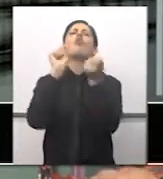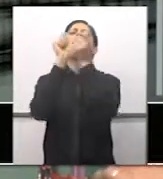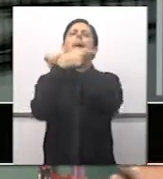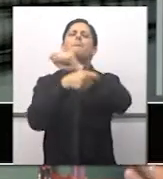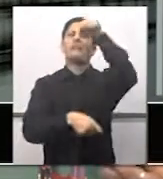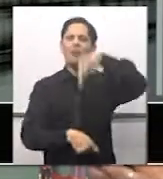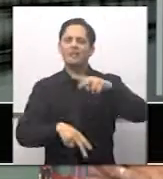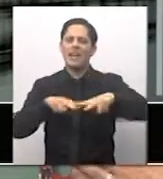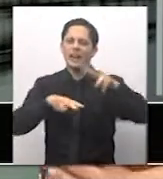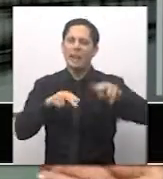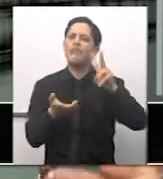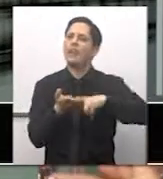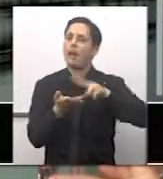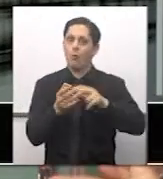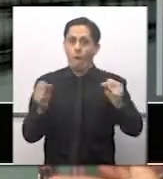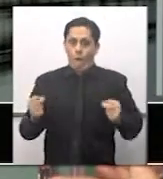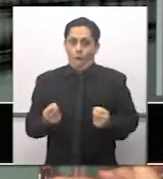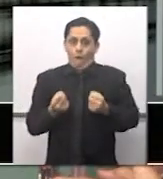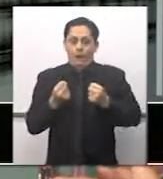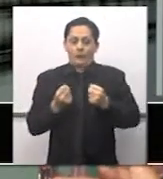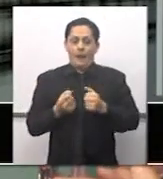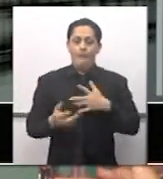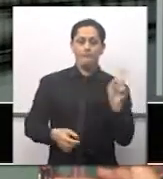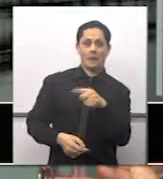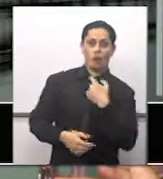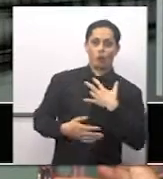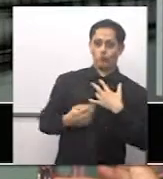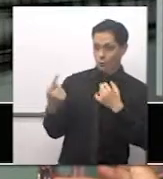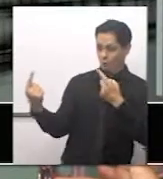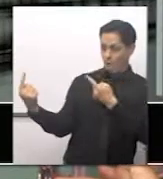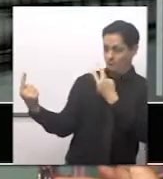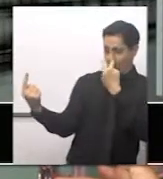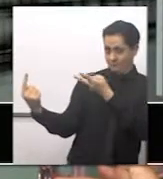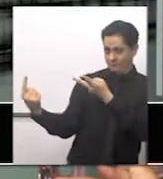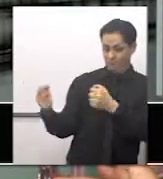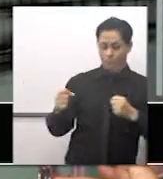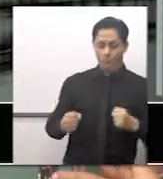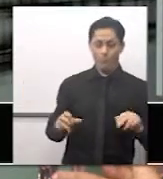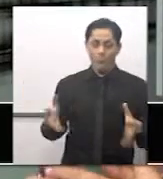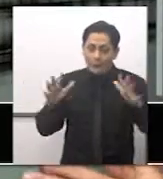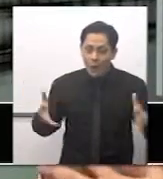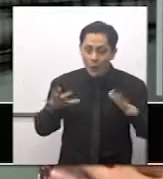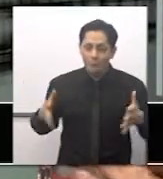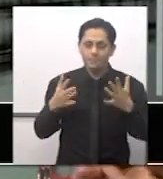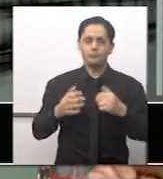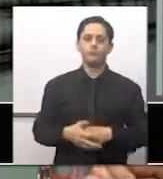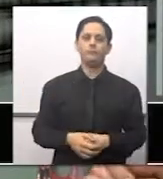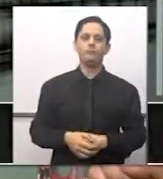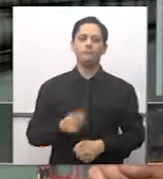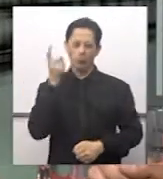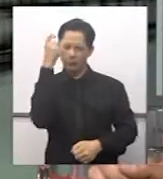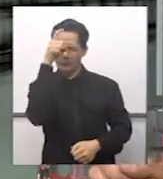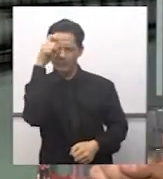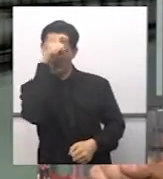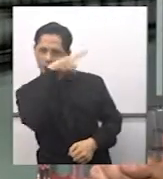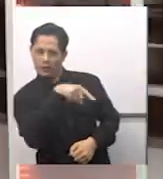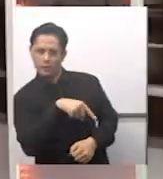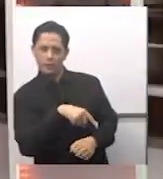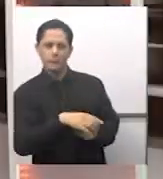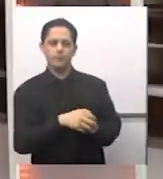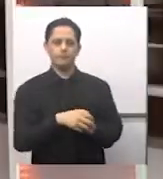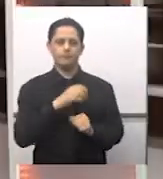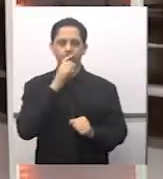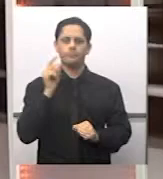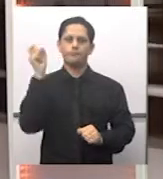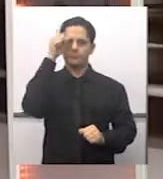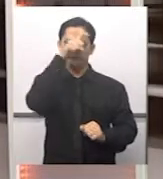de verdad. No, una fuerza impresionante que para nosotros fue tremendamente motivador. Complicado también aquel momento en que, ¿no es cierto?, vienen